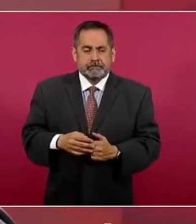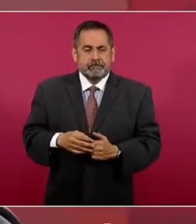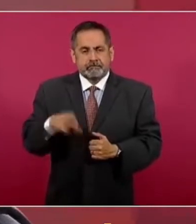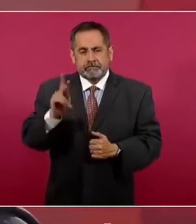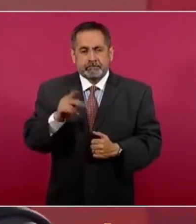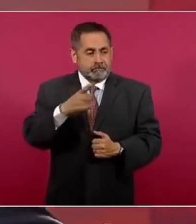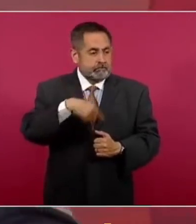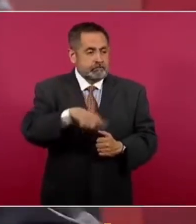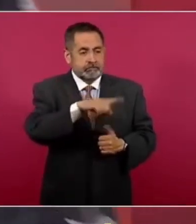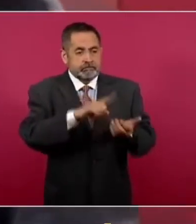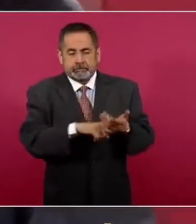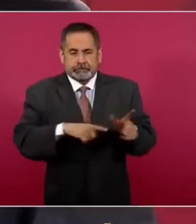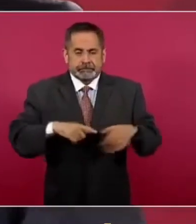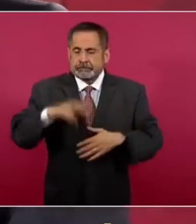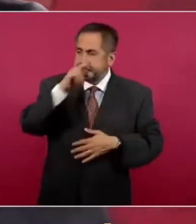mucho temor,